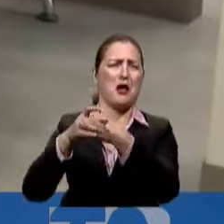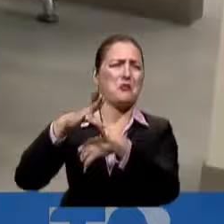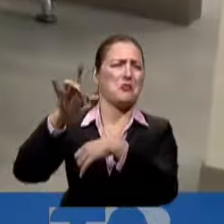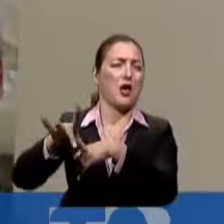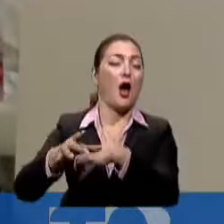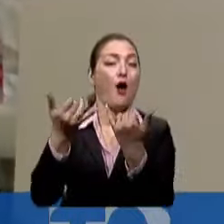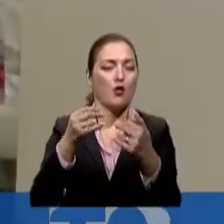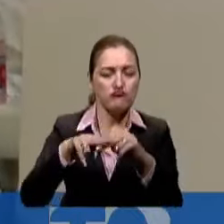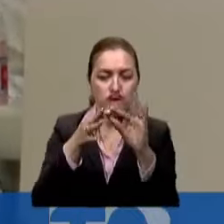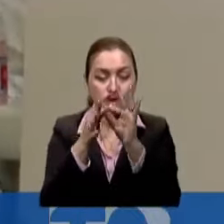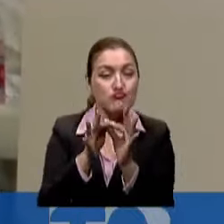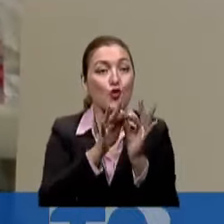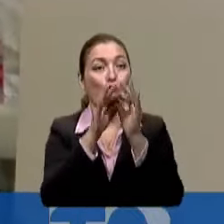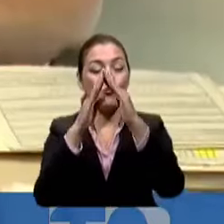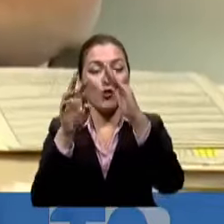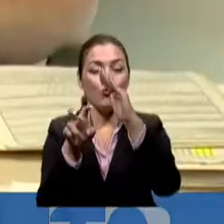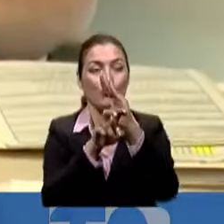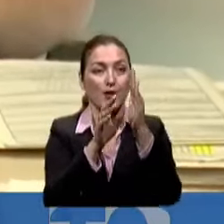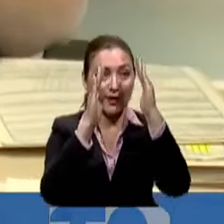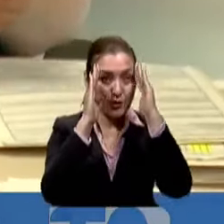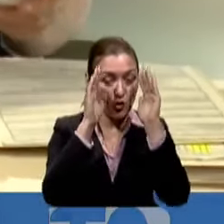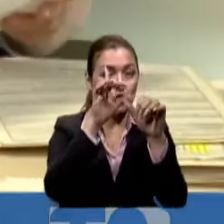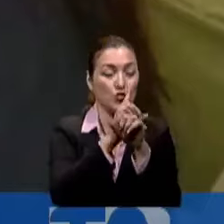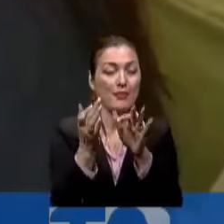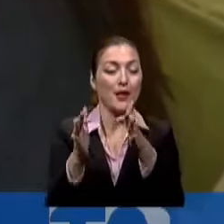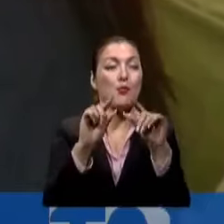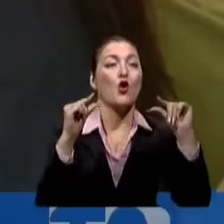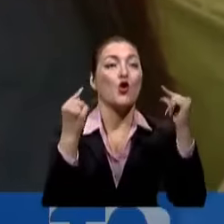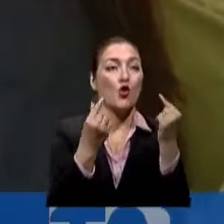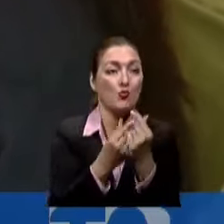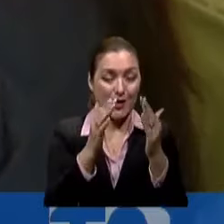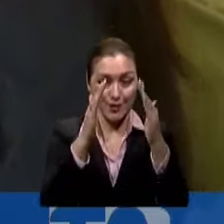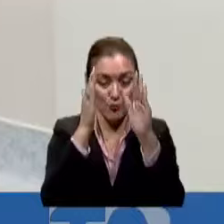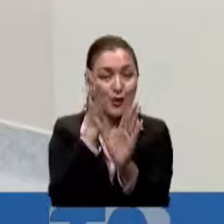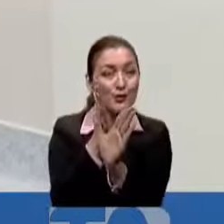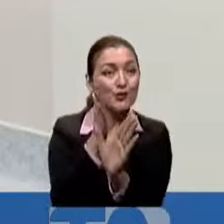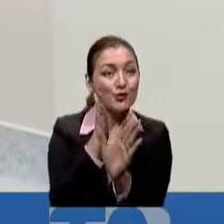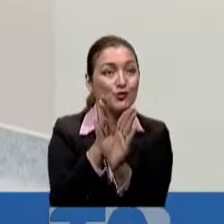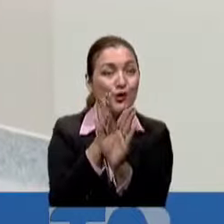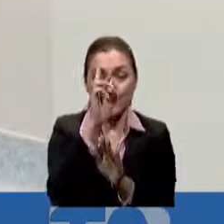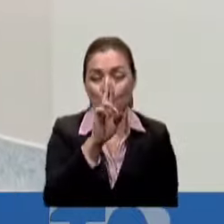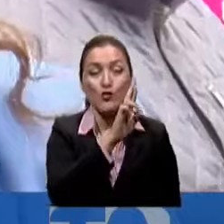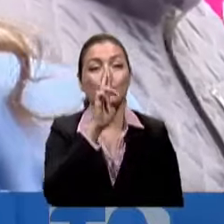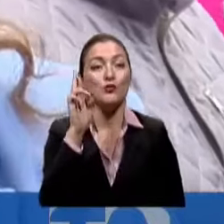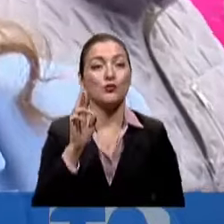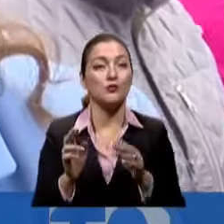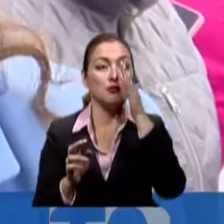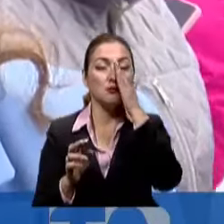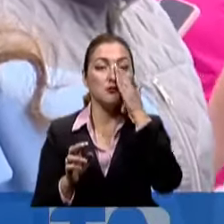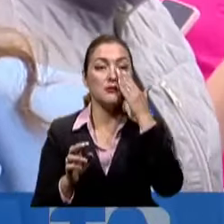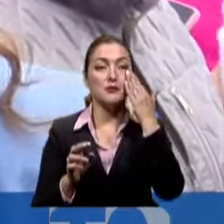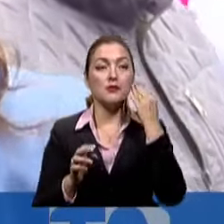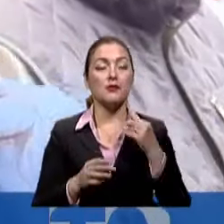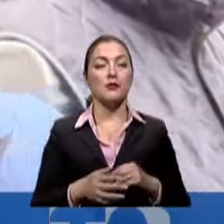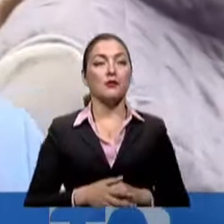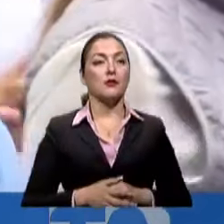sin embargo, ahora alberga consultorios, por ejemplo, para terapias grupales, para atención psicológica y rehabilitación. Está el área de